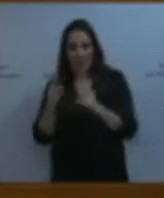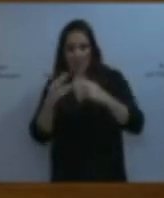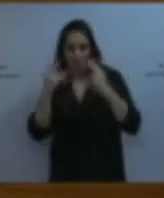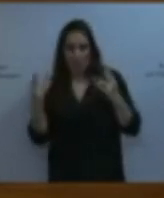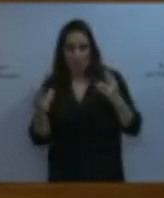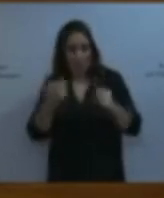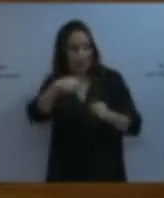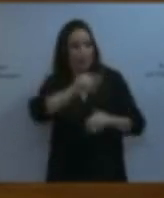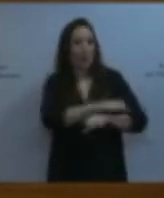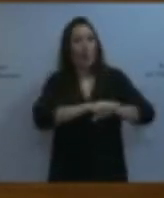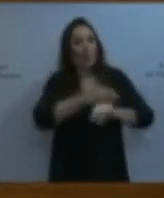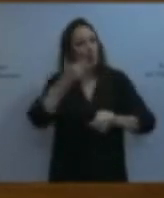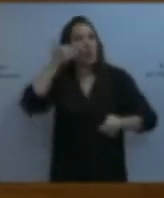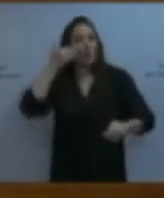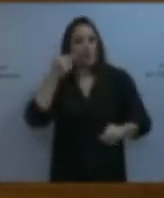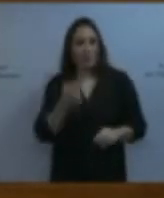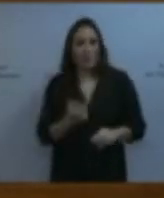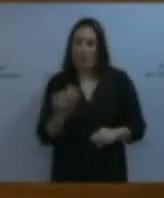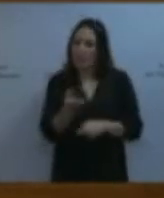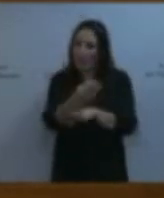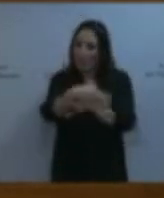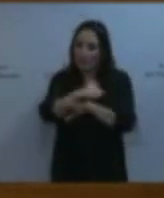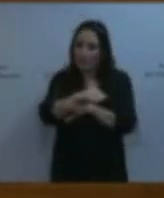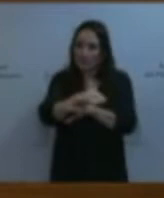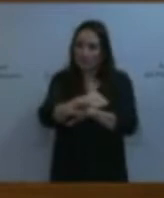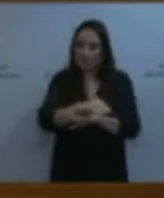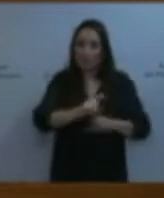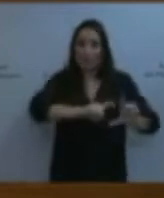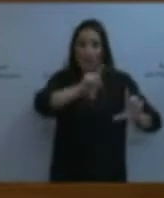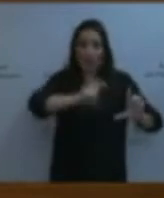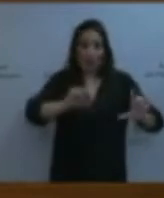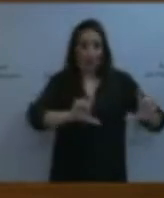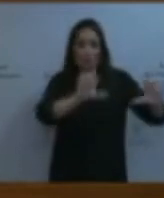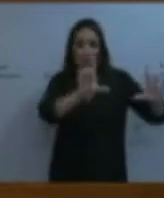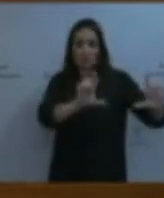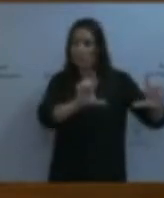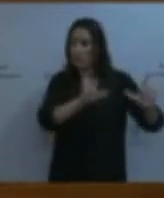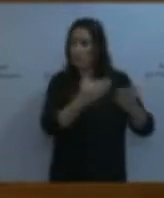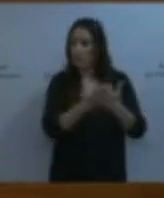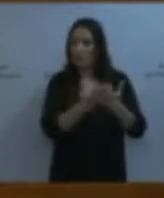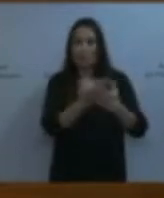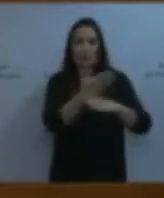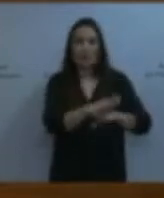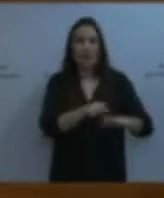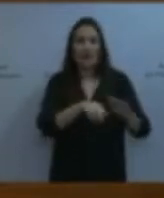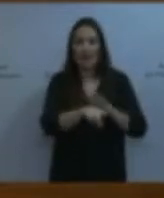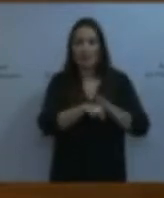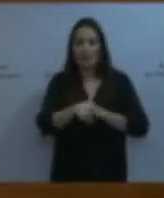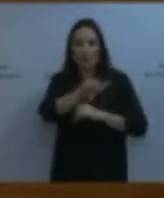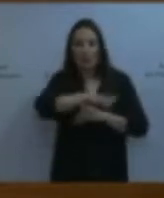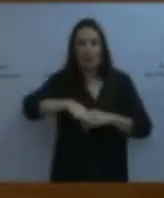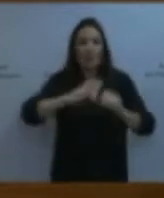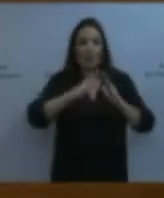tanto presume el Gobierno socialista. Y mire, en este gráfico, que muestra la gestión del parque de viviendas desde el 2006